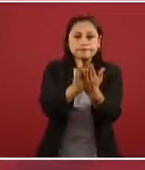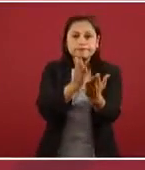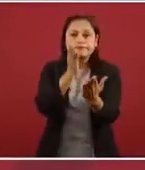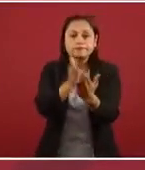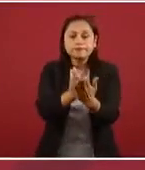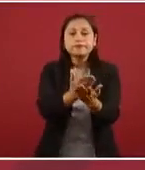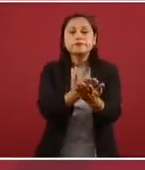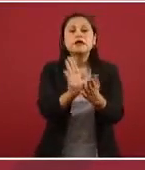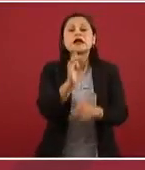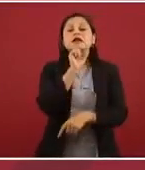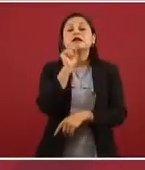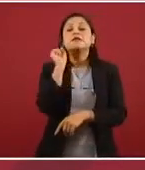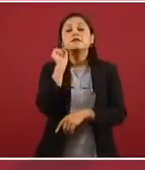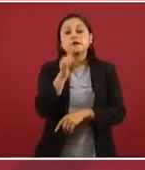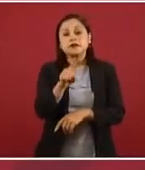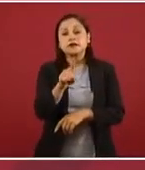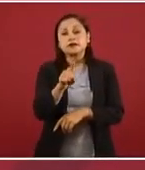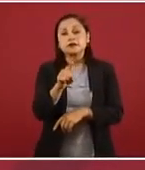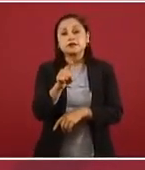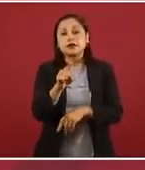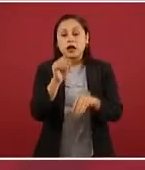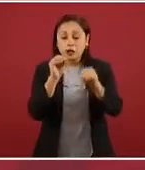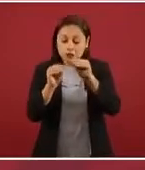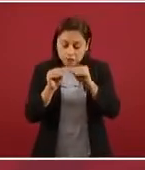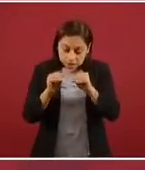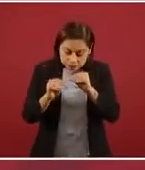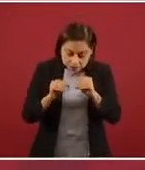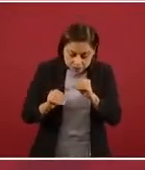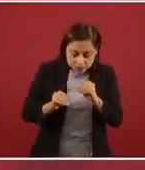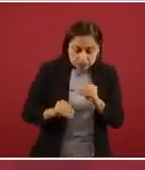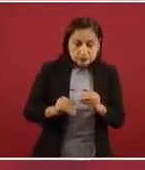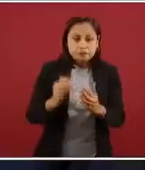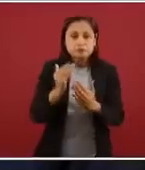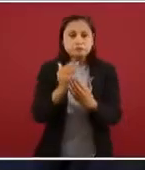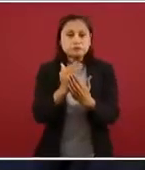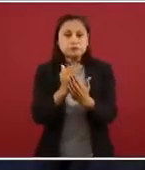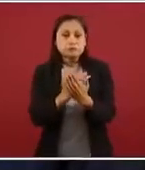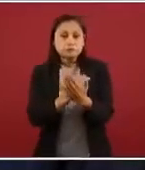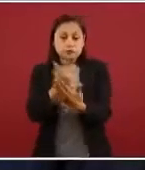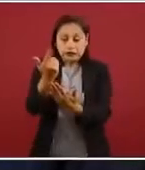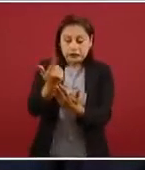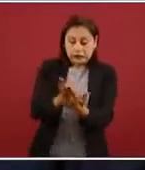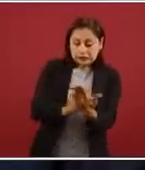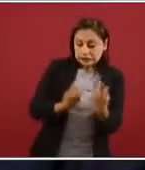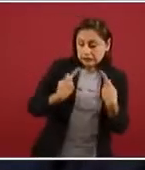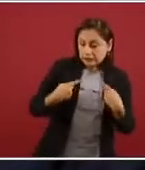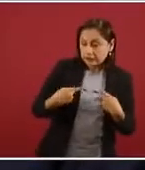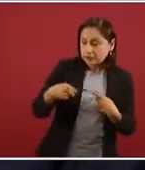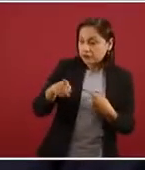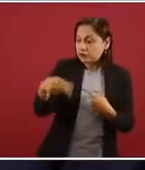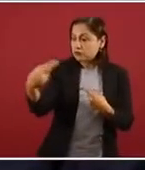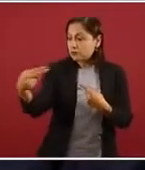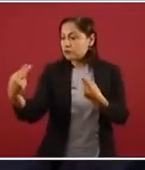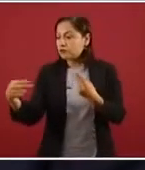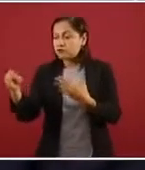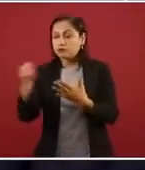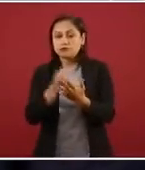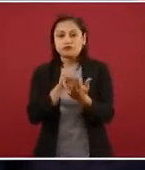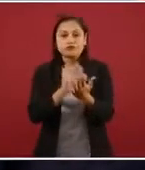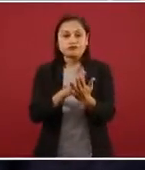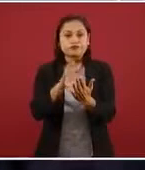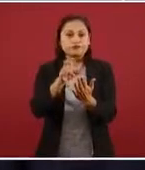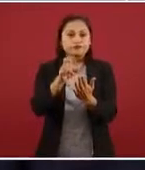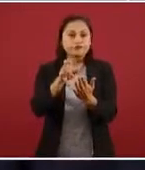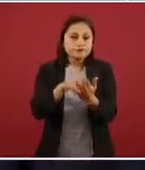elaborando y perfeccionando el padrón de beneficiarios,